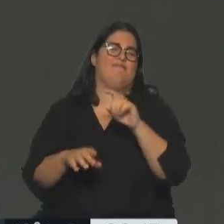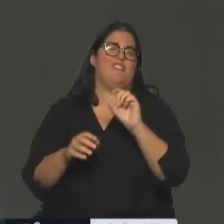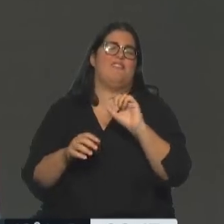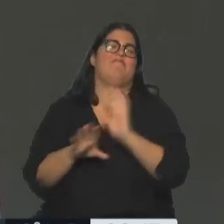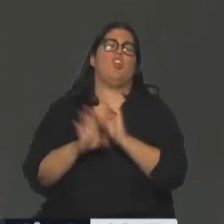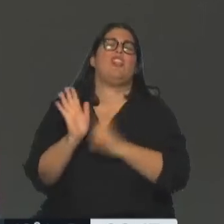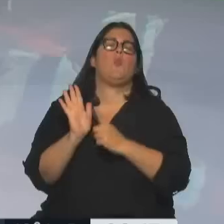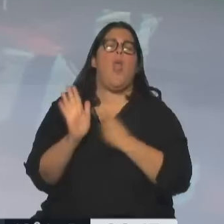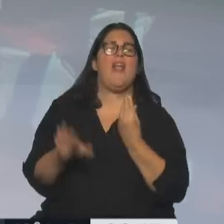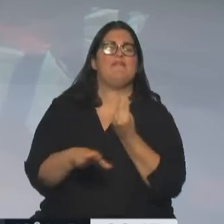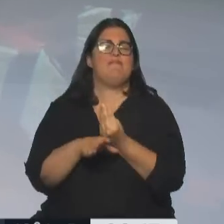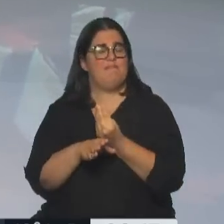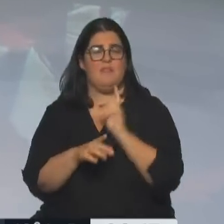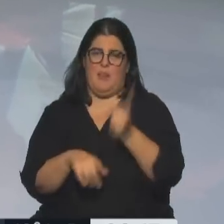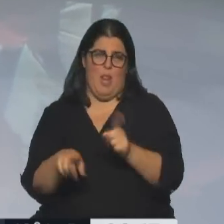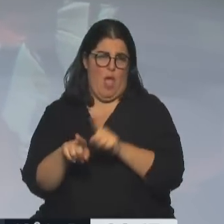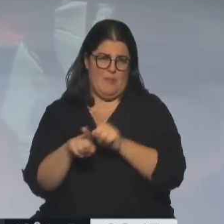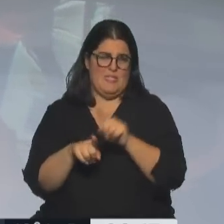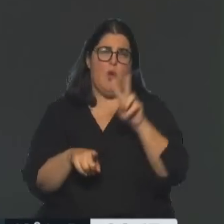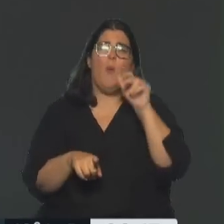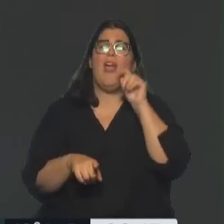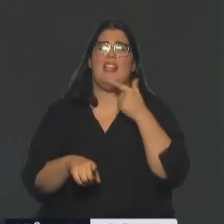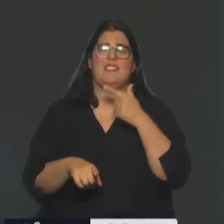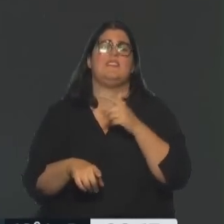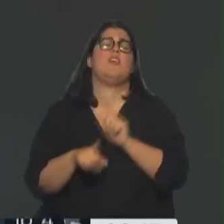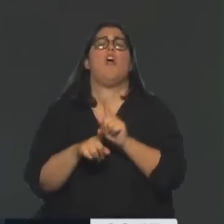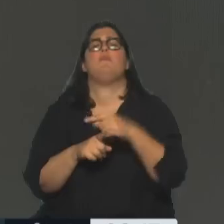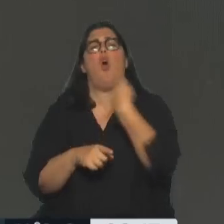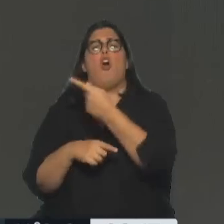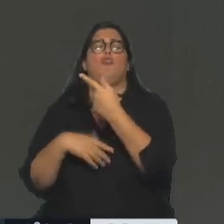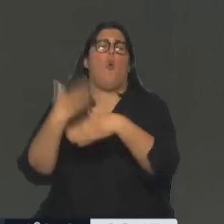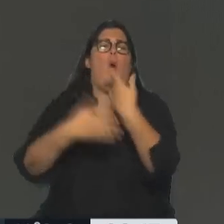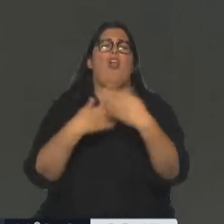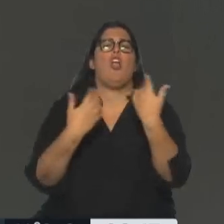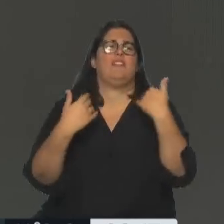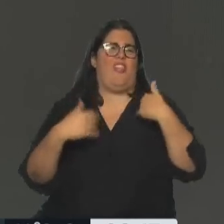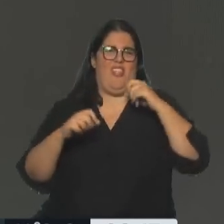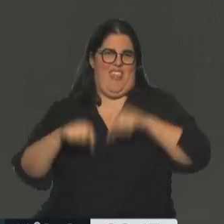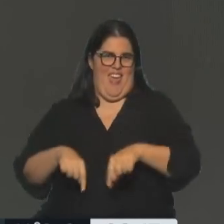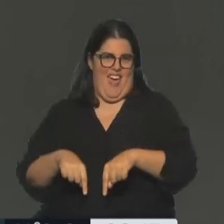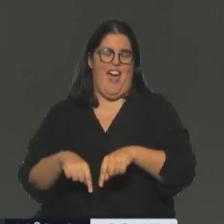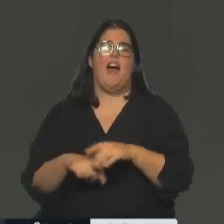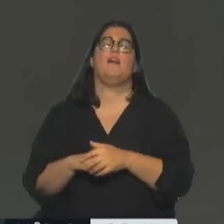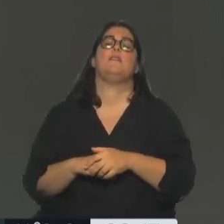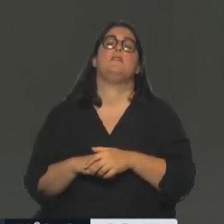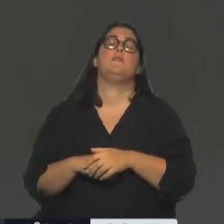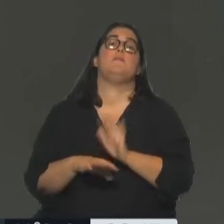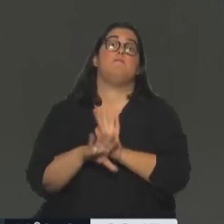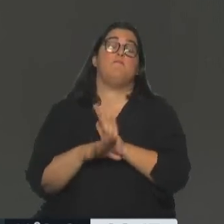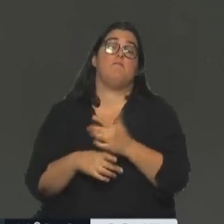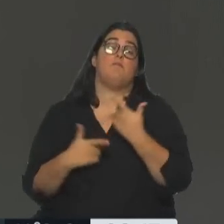titularidad, también pasa con Alejo Vélez y con la mayoría de los futbolistas que están en el medio local, que por suerte, digo, cuando la